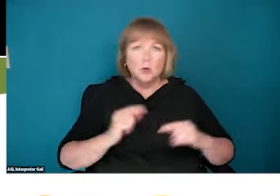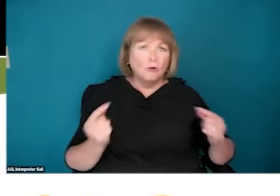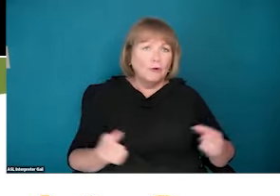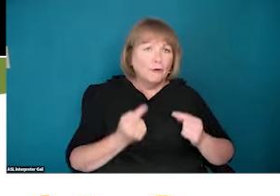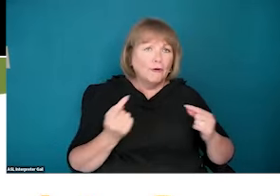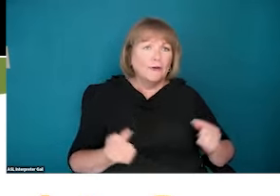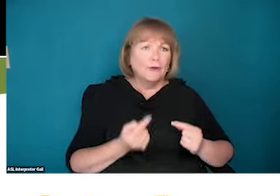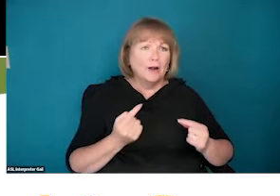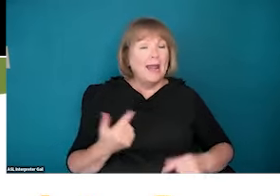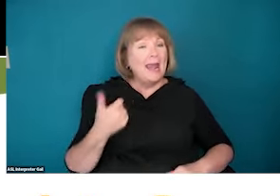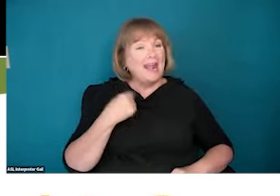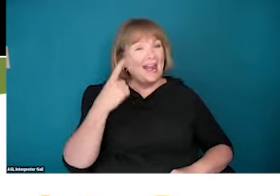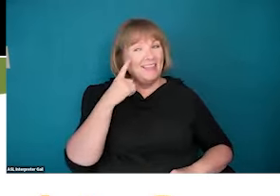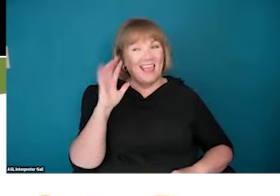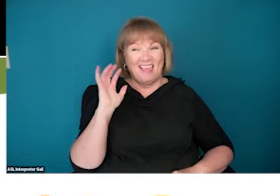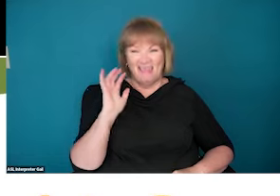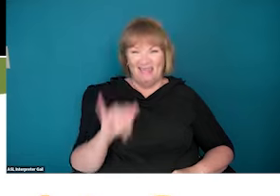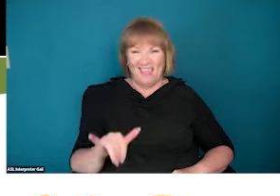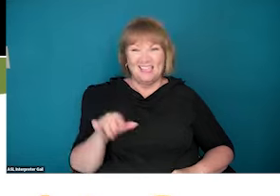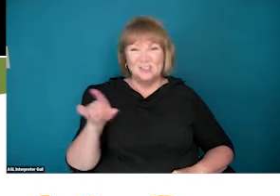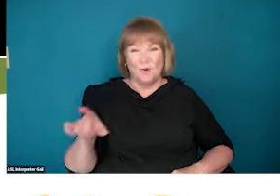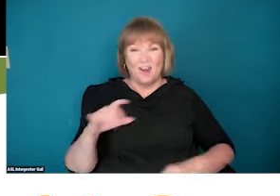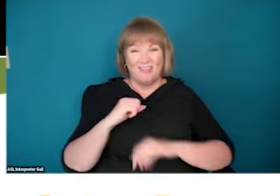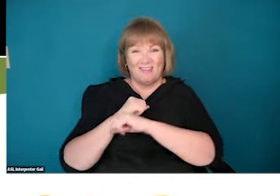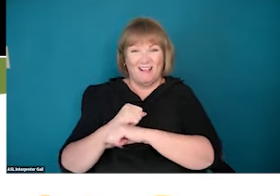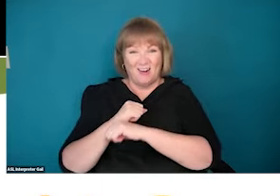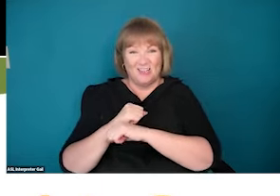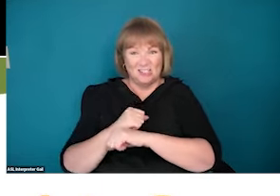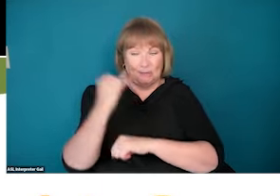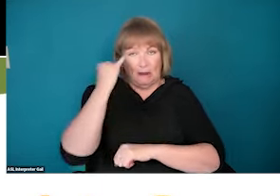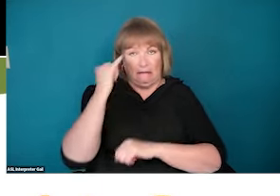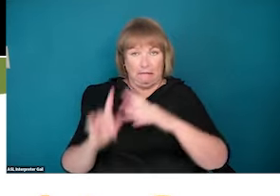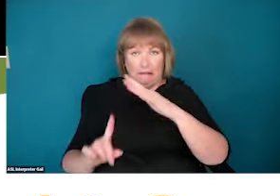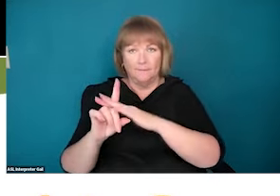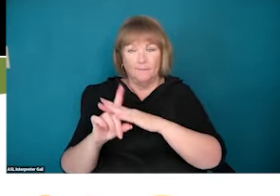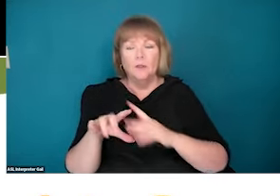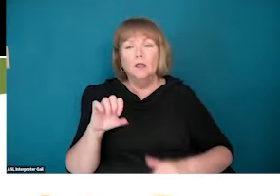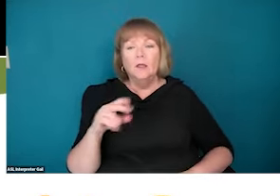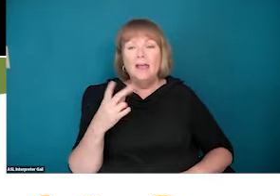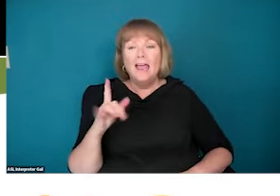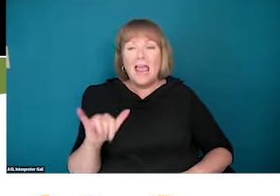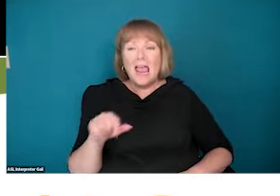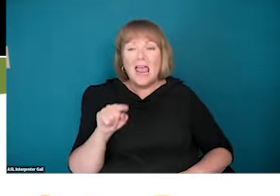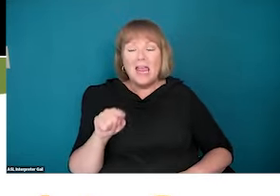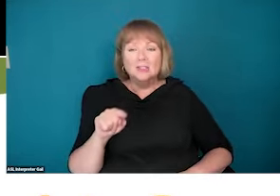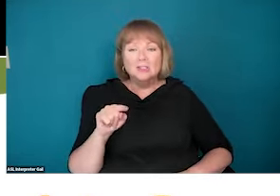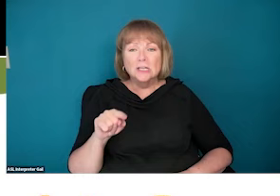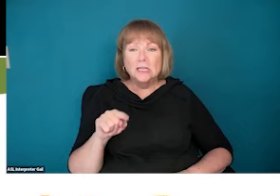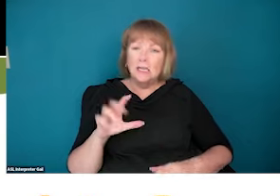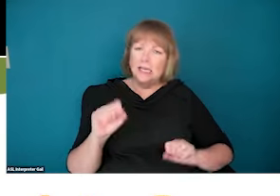quiere, nadie quiere que su hijo o su adolescente se siente mal, se siente triste y de ahí venimos nosotros.